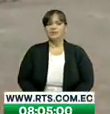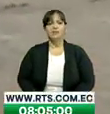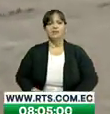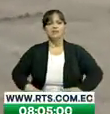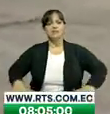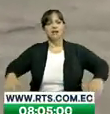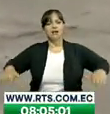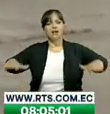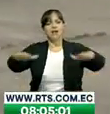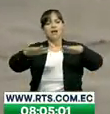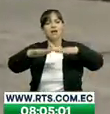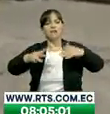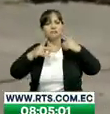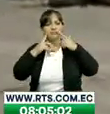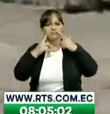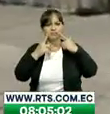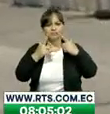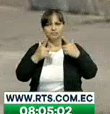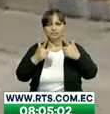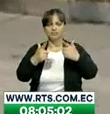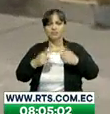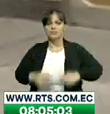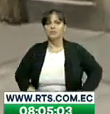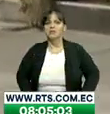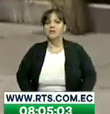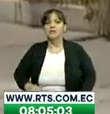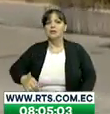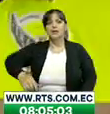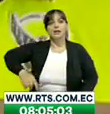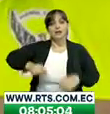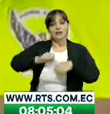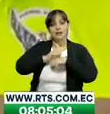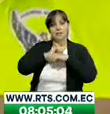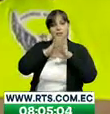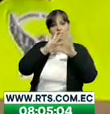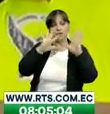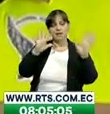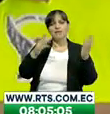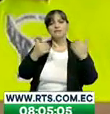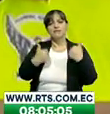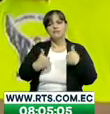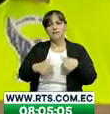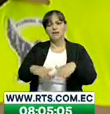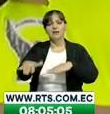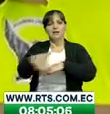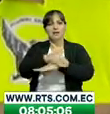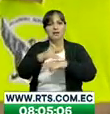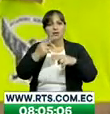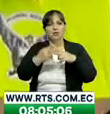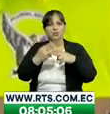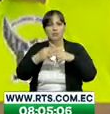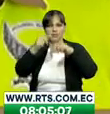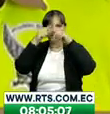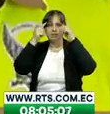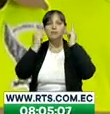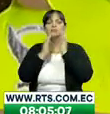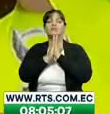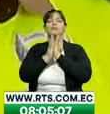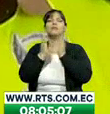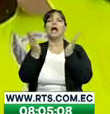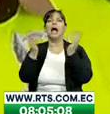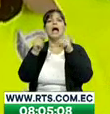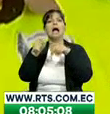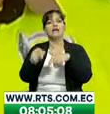toda la ciudad el día en la mañana elección operativo en la calle la virgen tenemos dos detenidos por